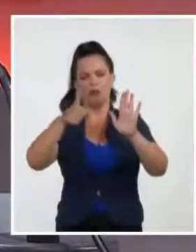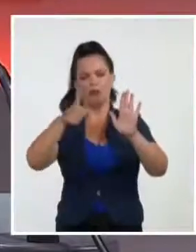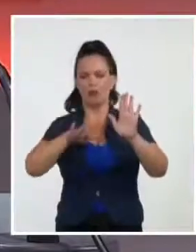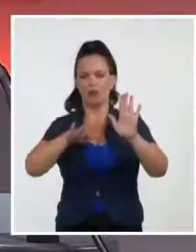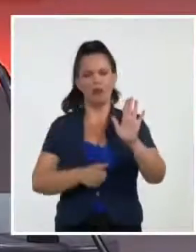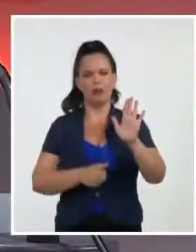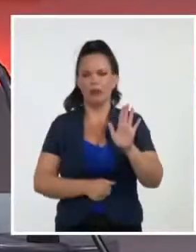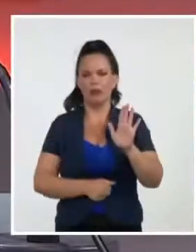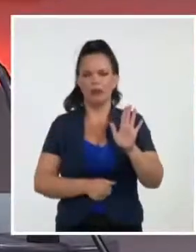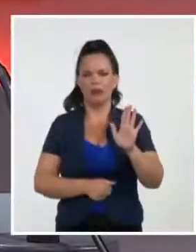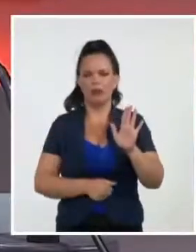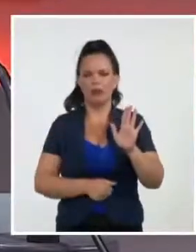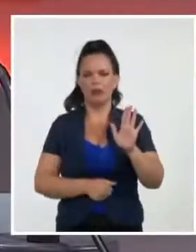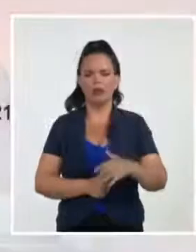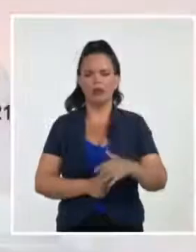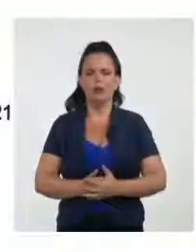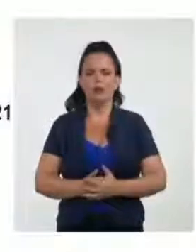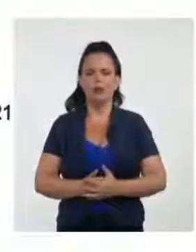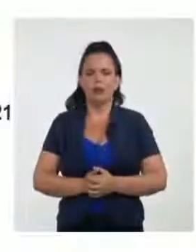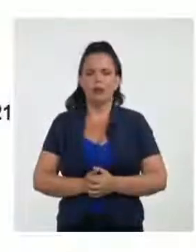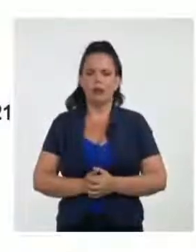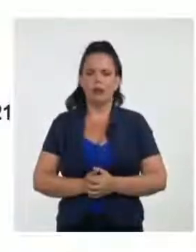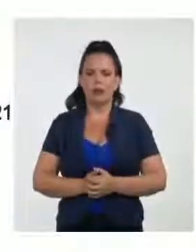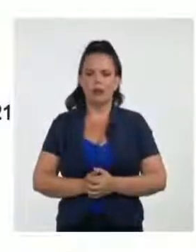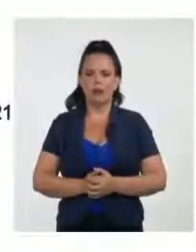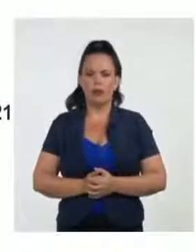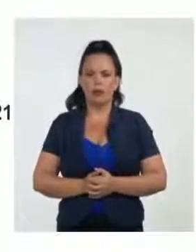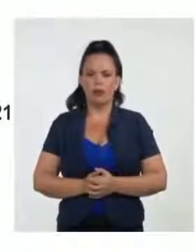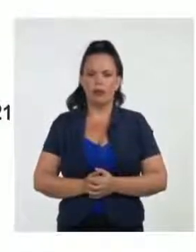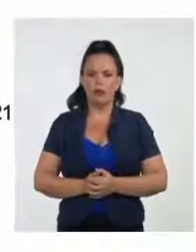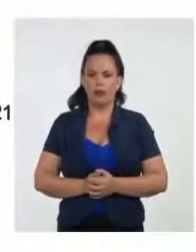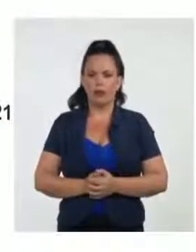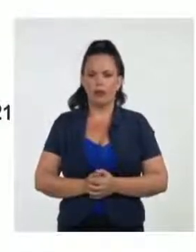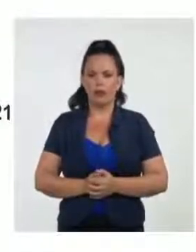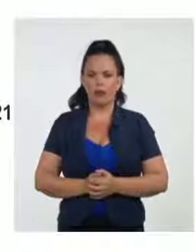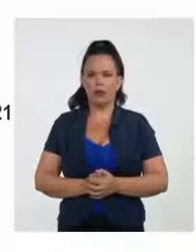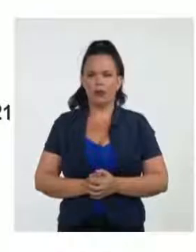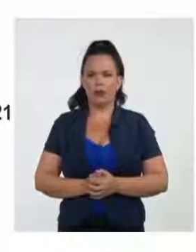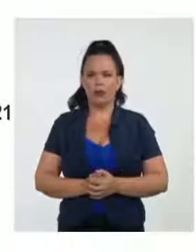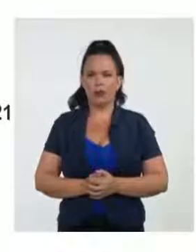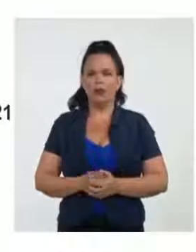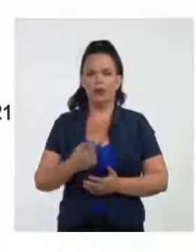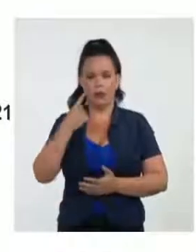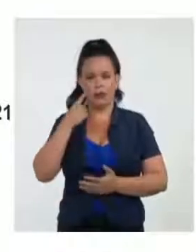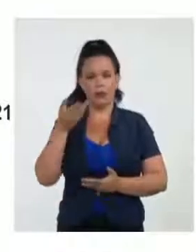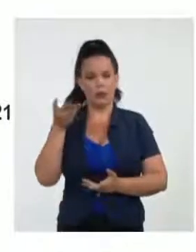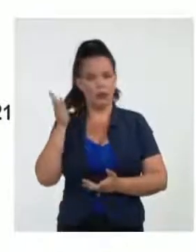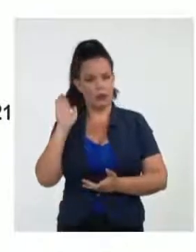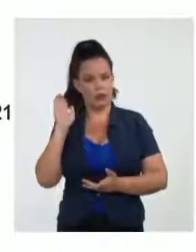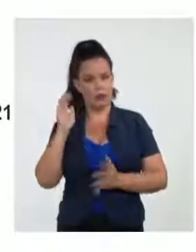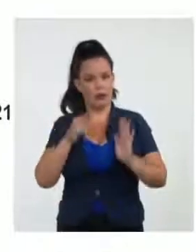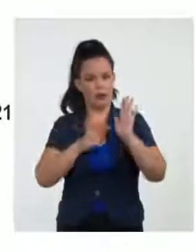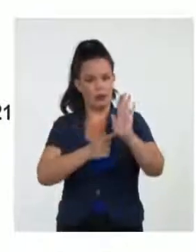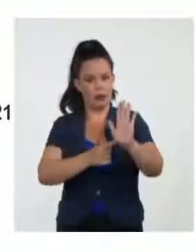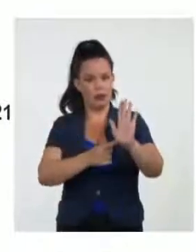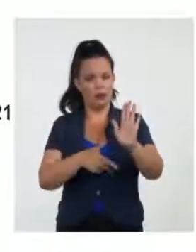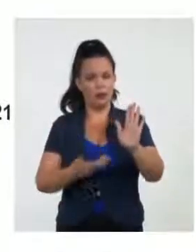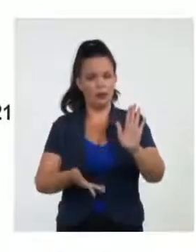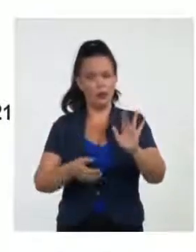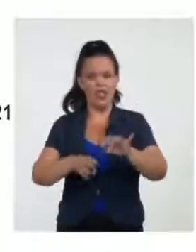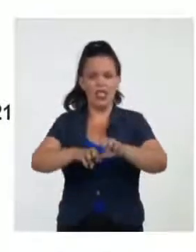La siguiente gráfica, bueno, es más o menos algo similar. Fíjense que aquí la situación incluso es un poquito hasta más dura,